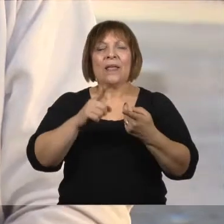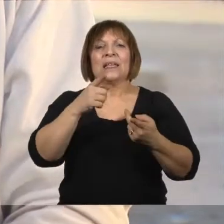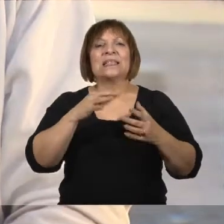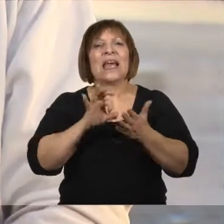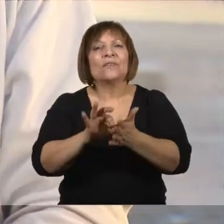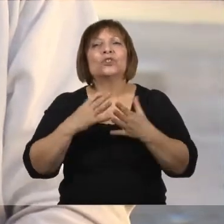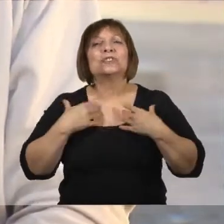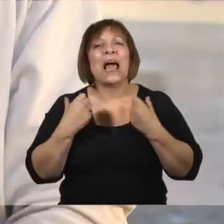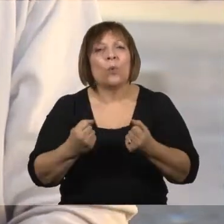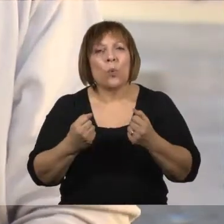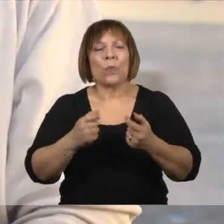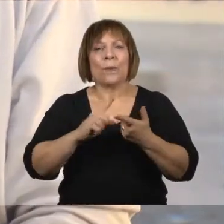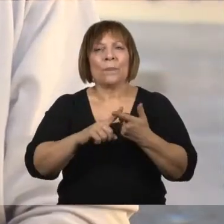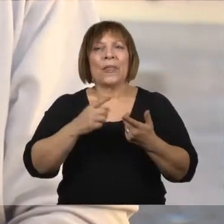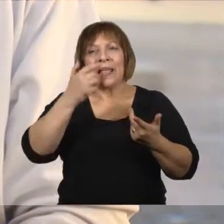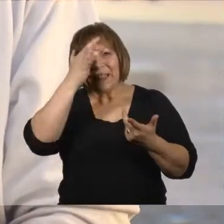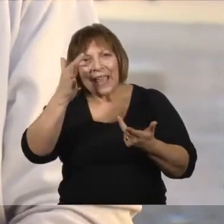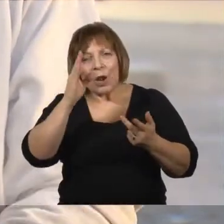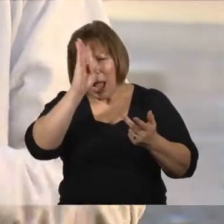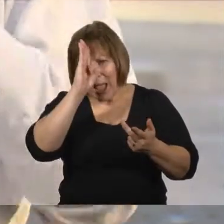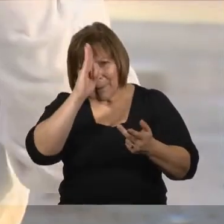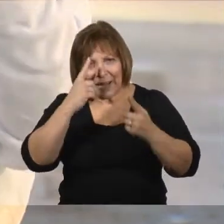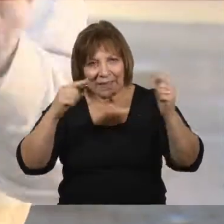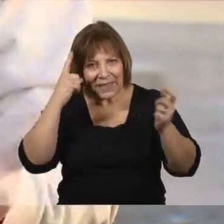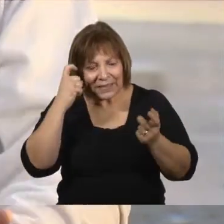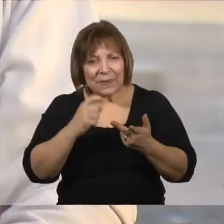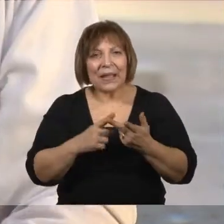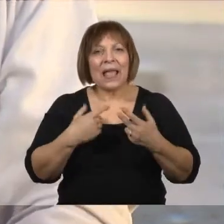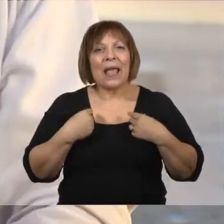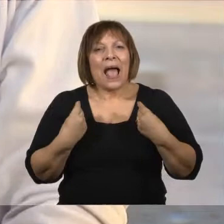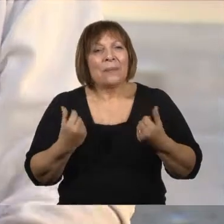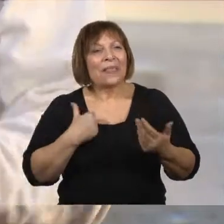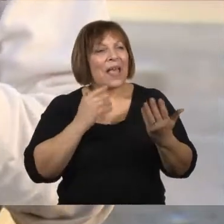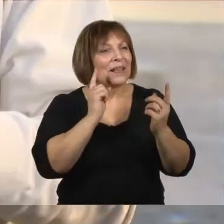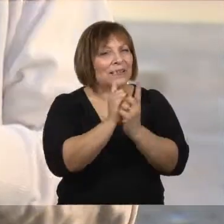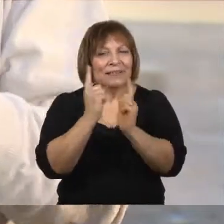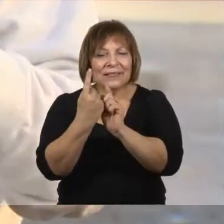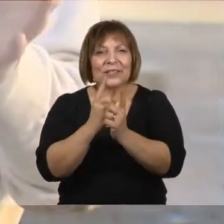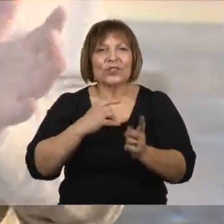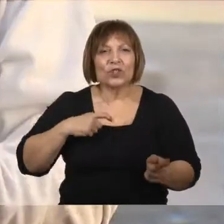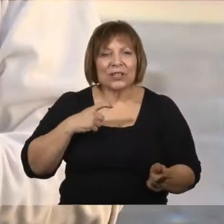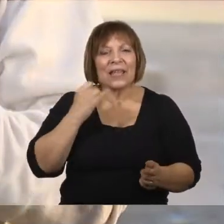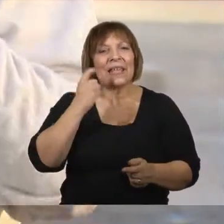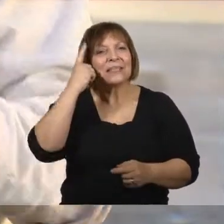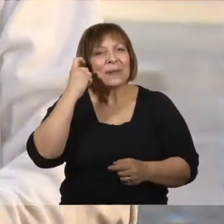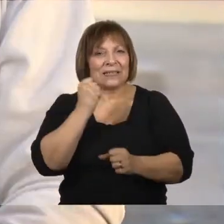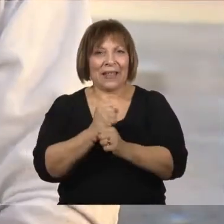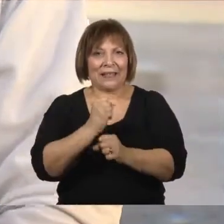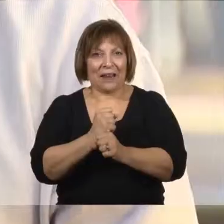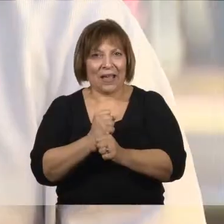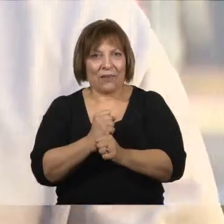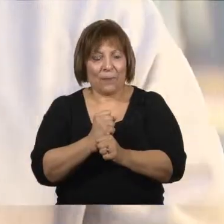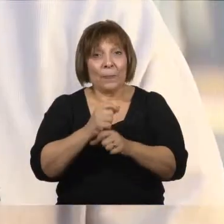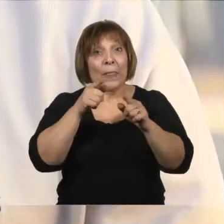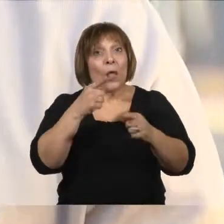uso de los servicios de salud, el desarrollo de habilidades técnicas, el desarrollo de habilidades sociales y el acercamiento a experiencias de trabajo para estos